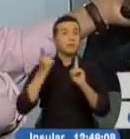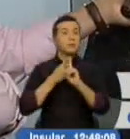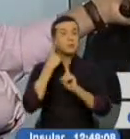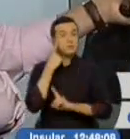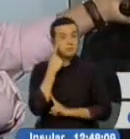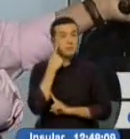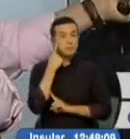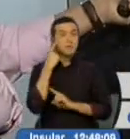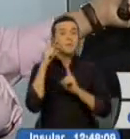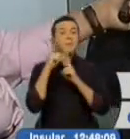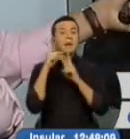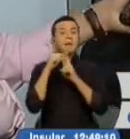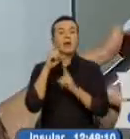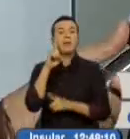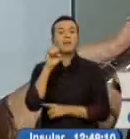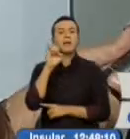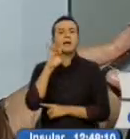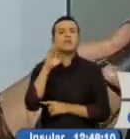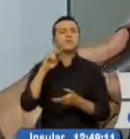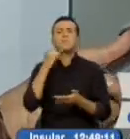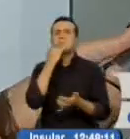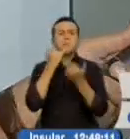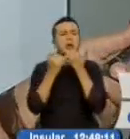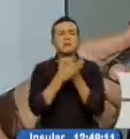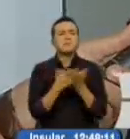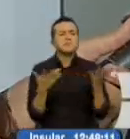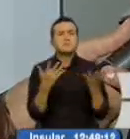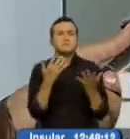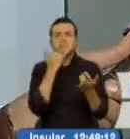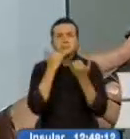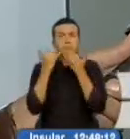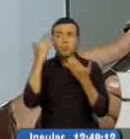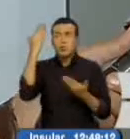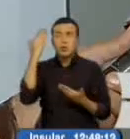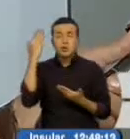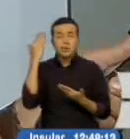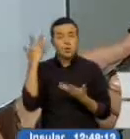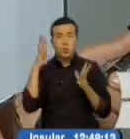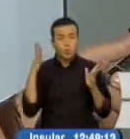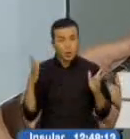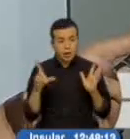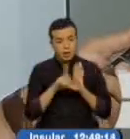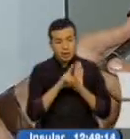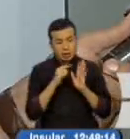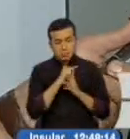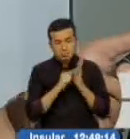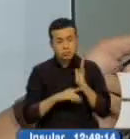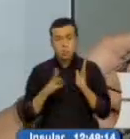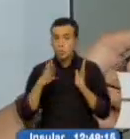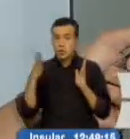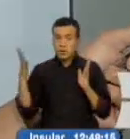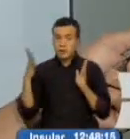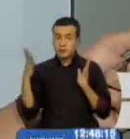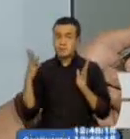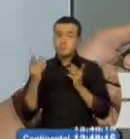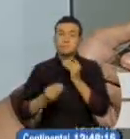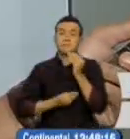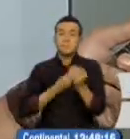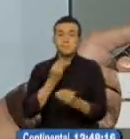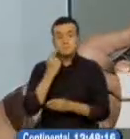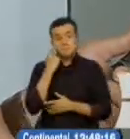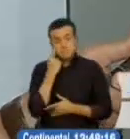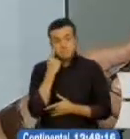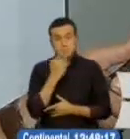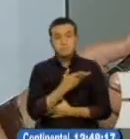se entiende por delito político. No hay una definición de delito político en ningún código. Por lo tanto, la definición